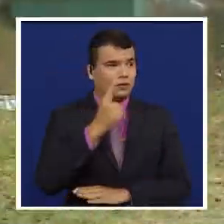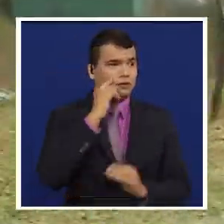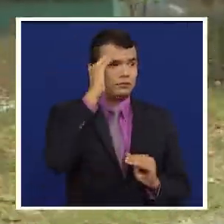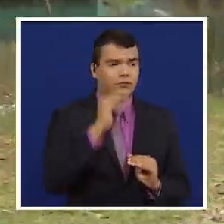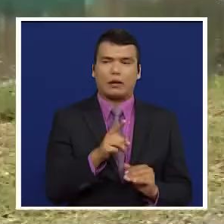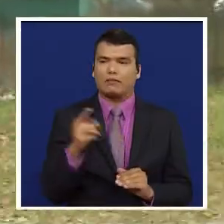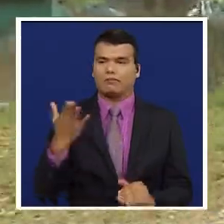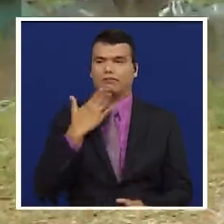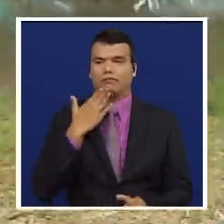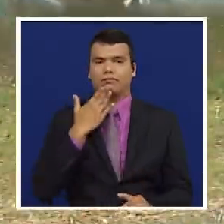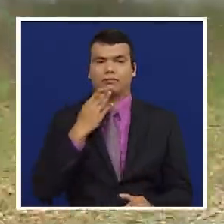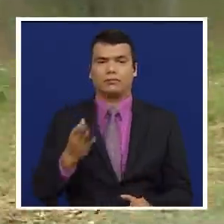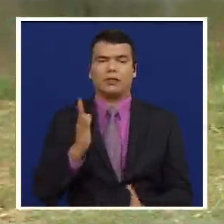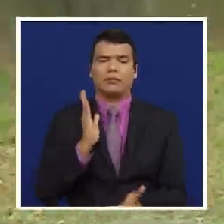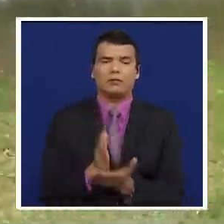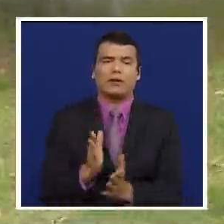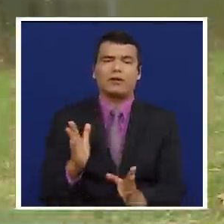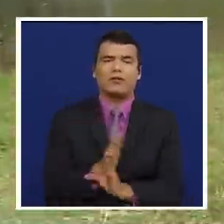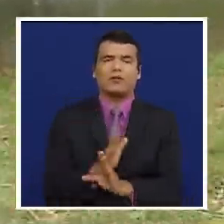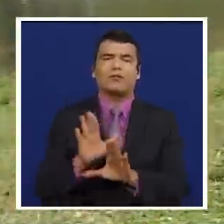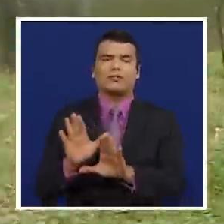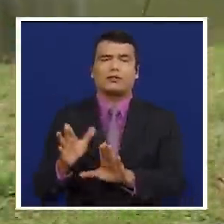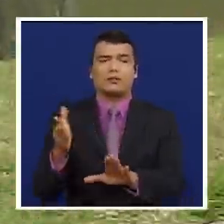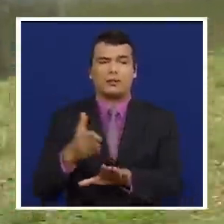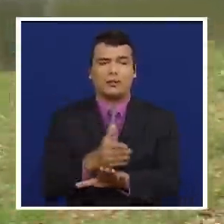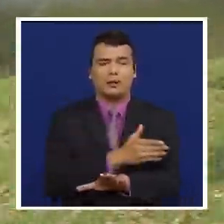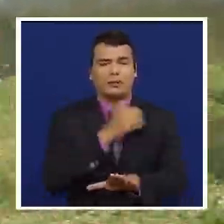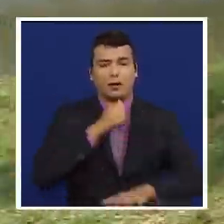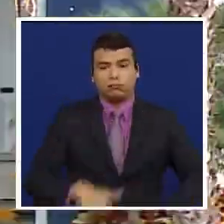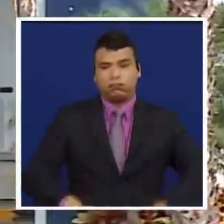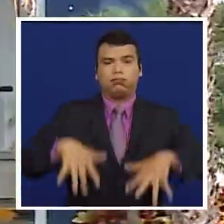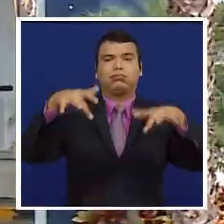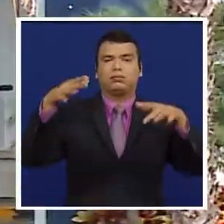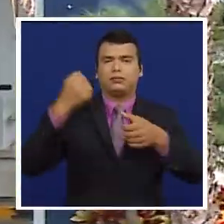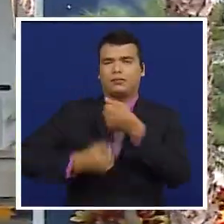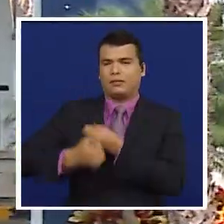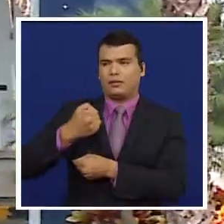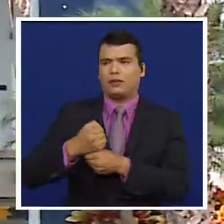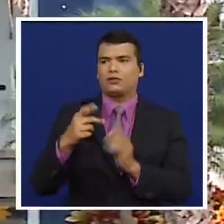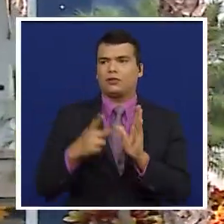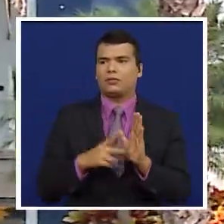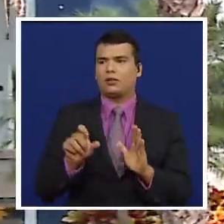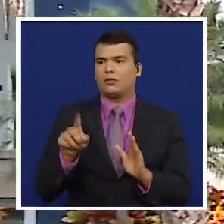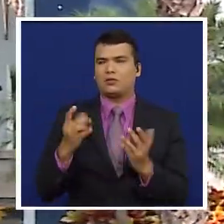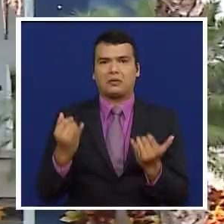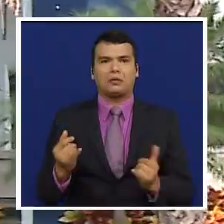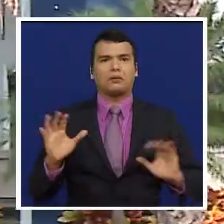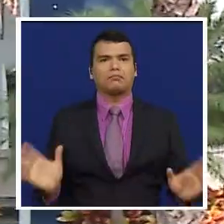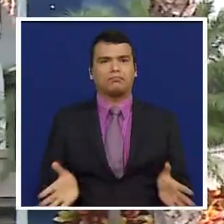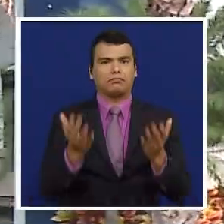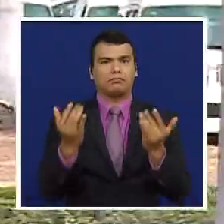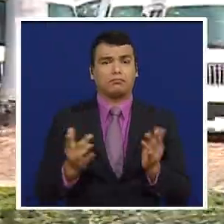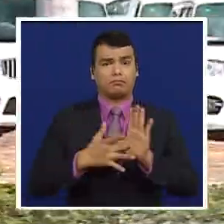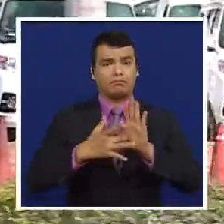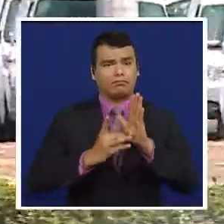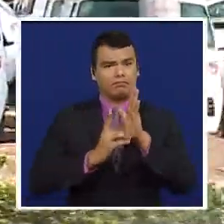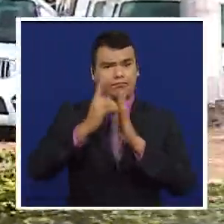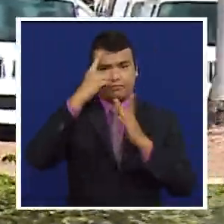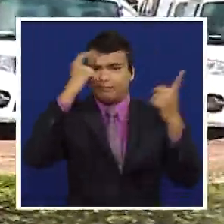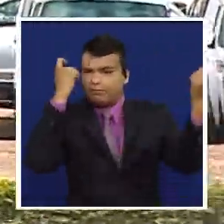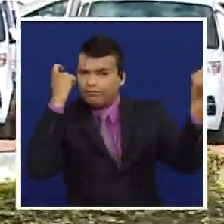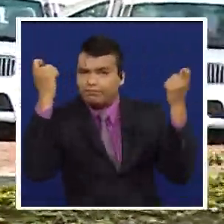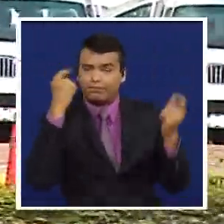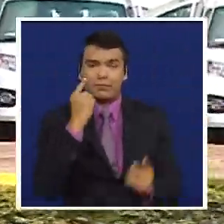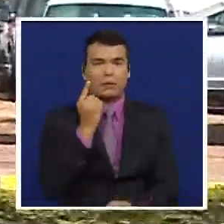zona franca superó las dificultades propias de una inundación en el año 2011 y hoy es un modelo en cuanto a su desarrollo y estrategias que